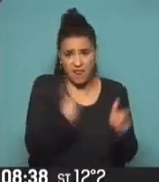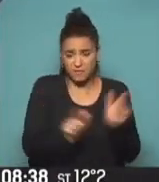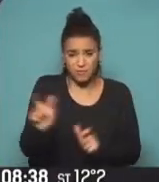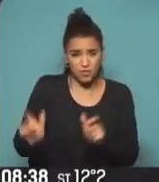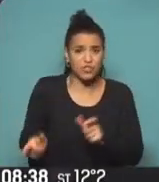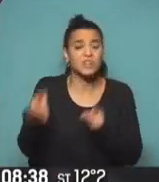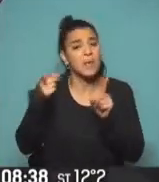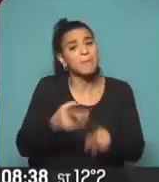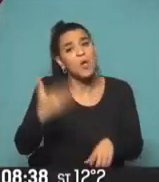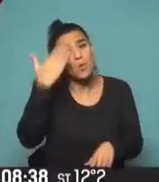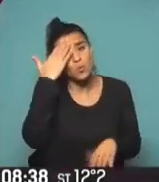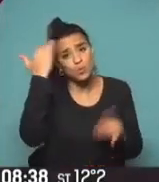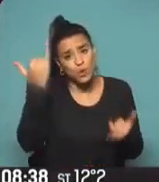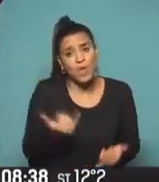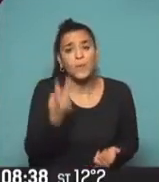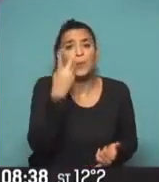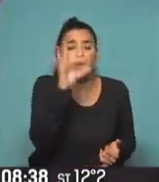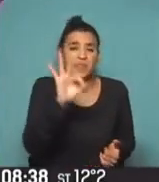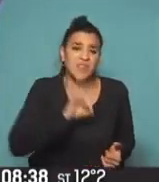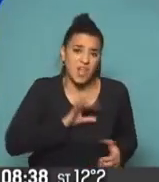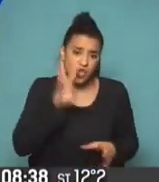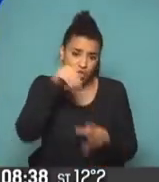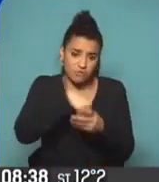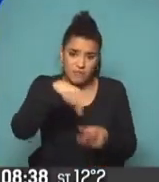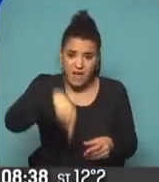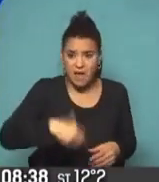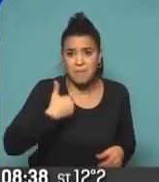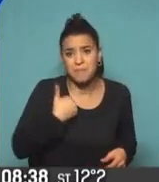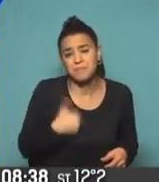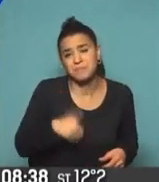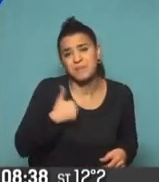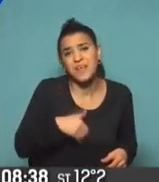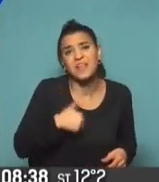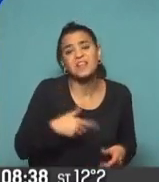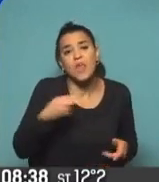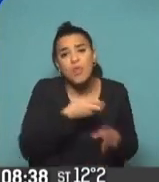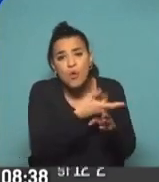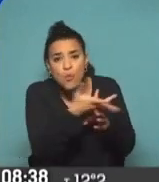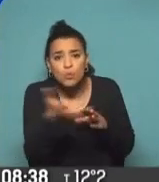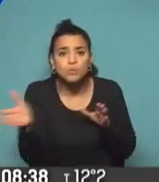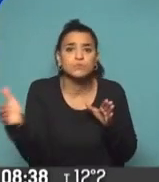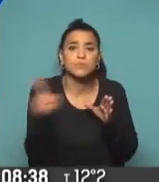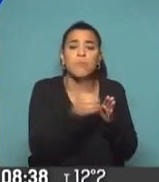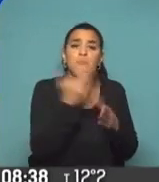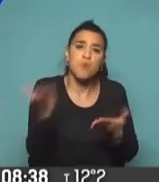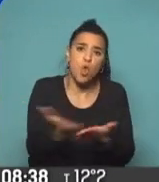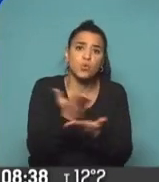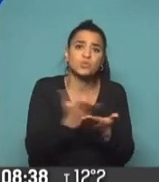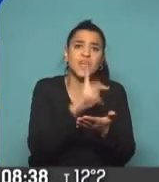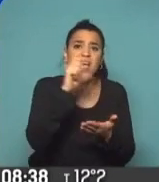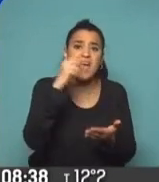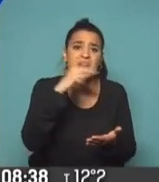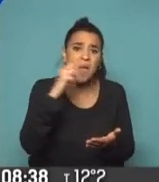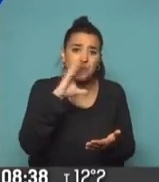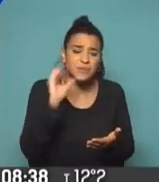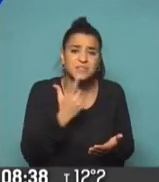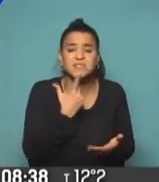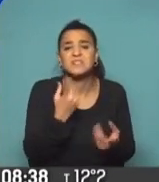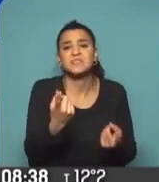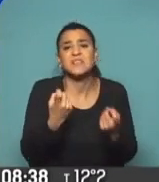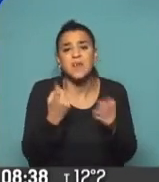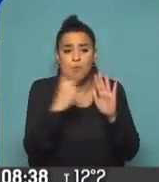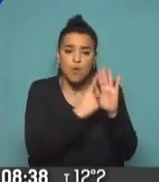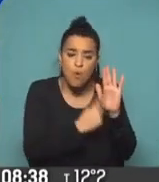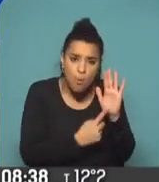también hay una cultura que tiene más de 20 años en el país de cultivo que está produciendo cannabis y necesitamos una regulación para